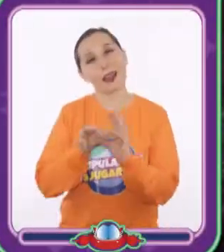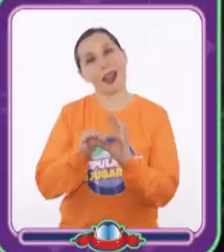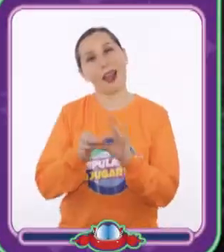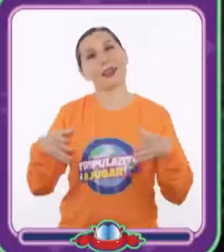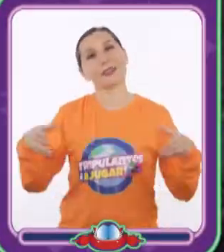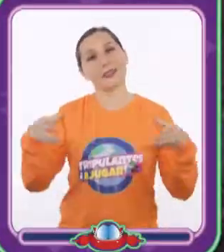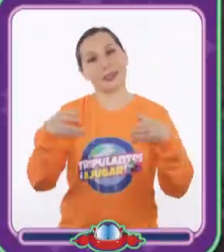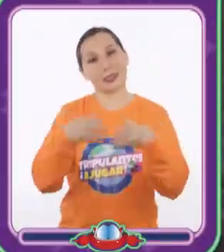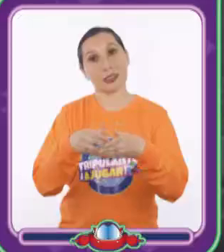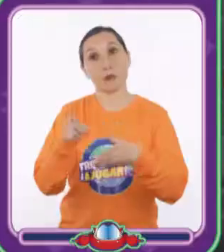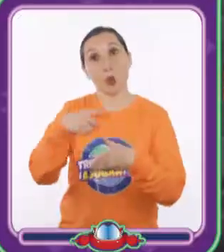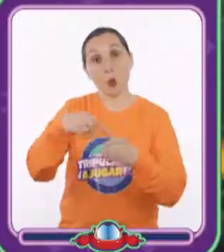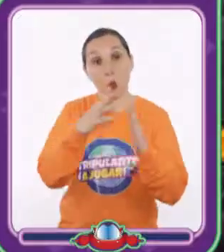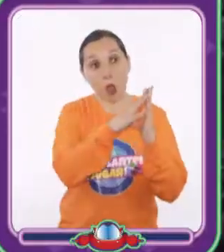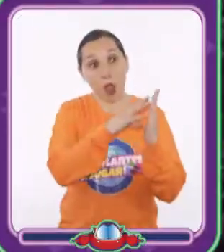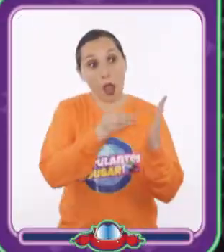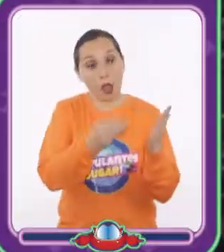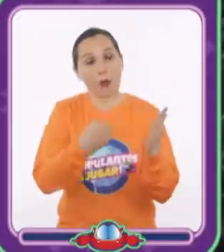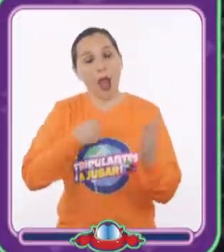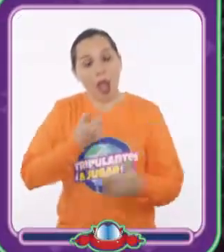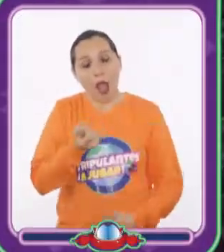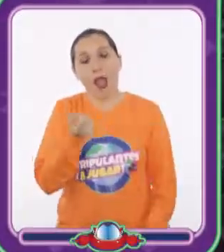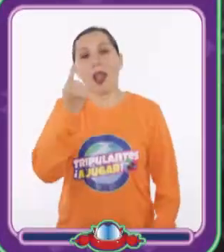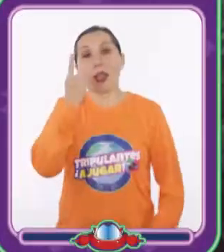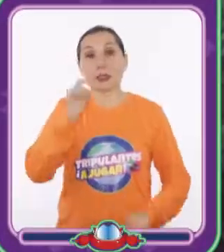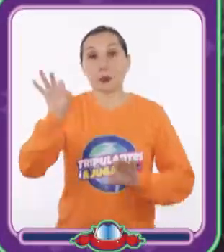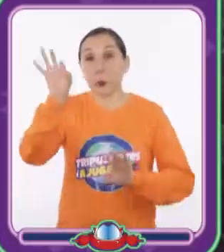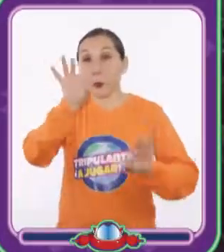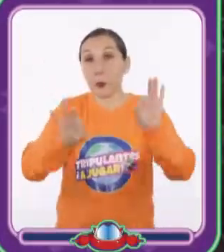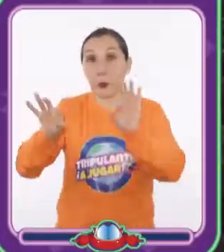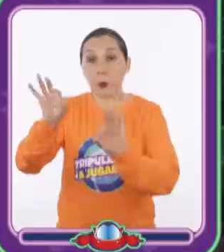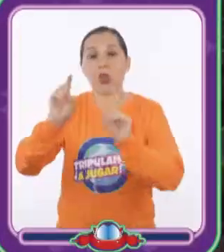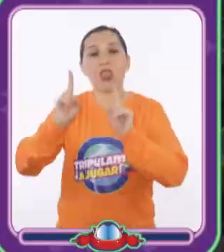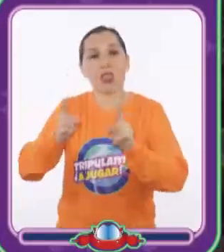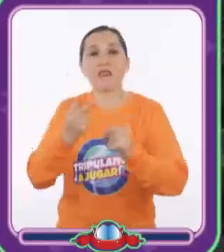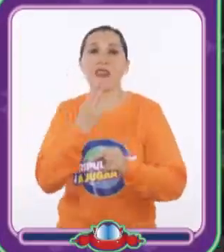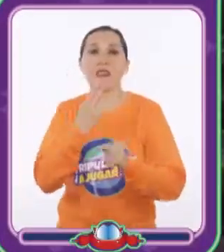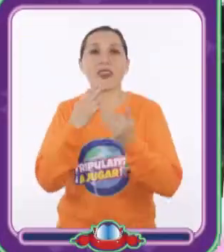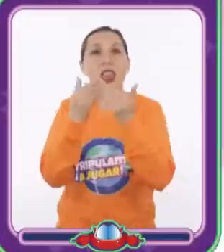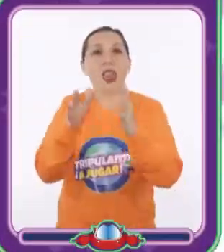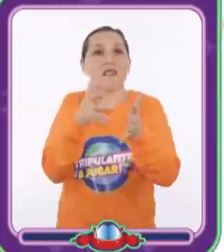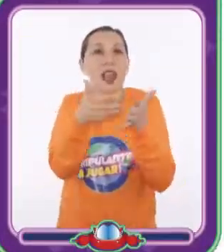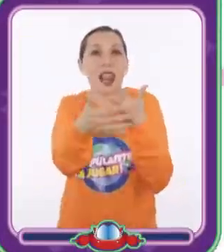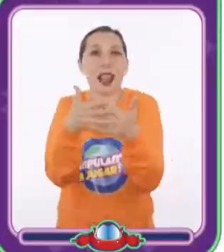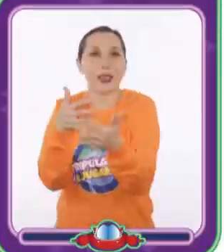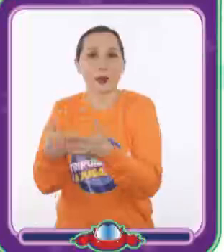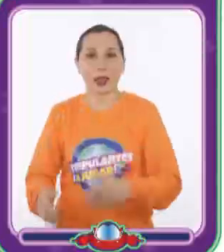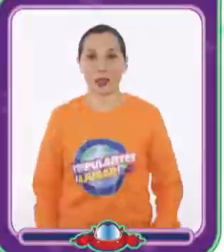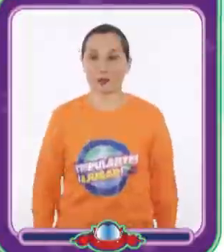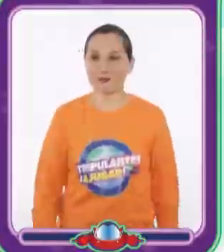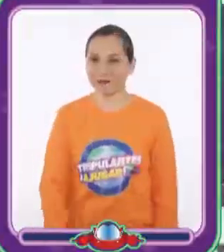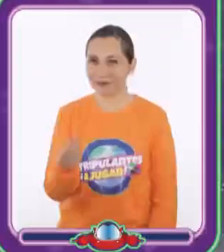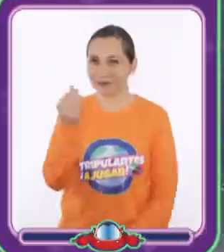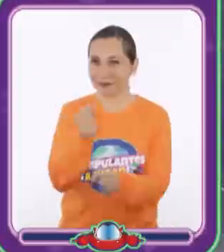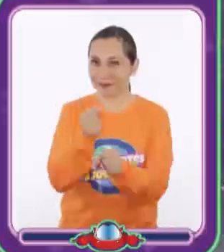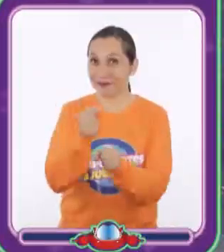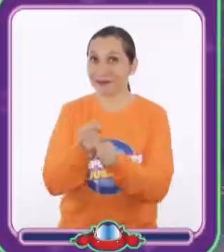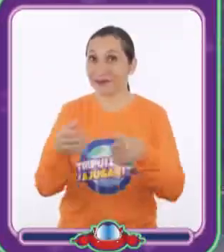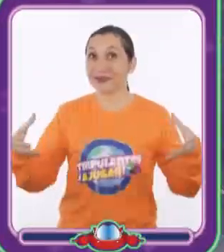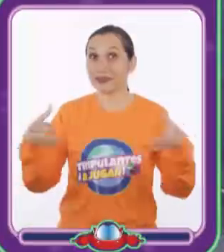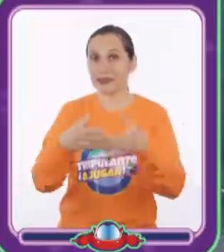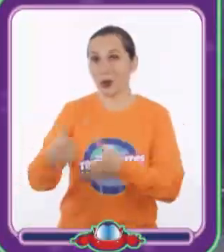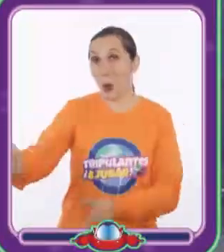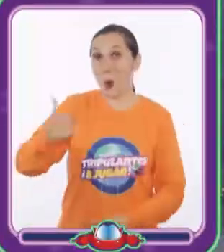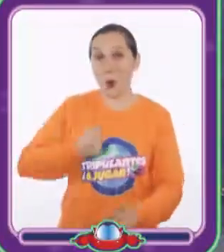Gracias, tripulación. Con su ejemplo, comprendí que los insectos deben vivir en su hábitat. ¡Buen trabajo,